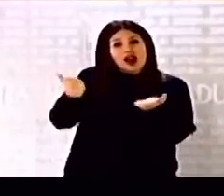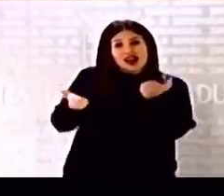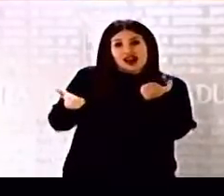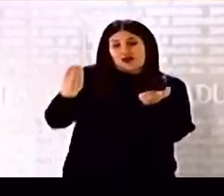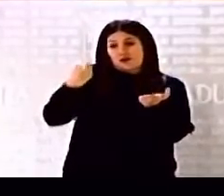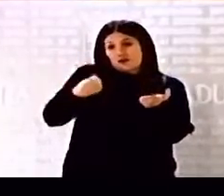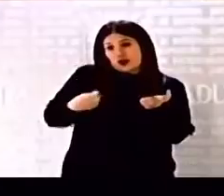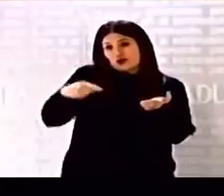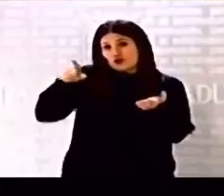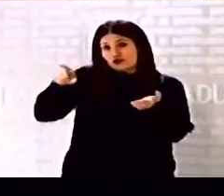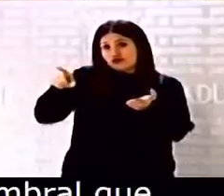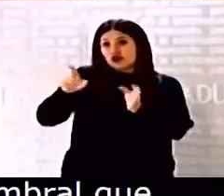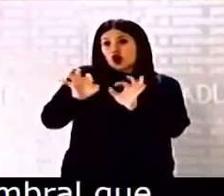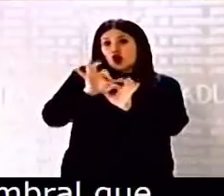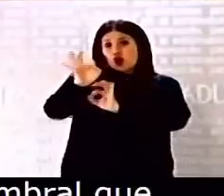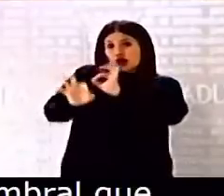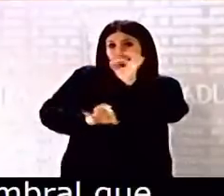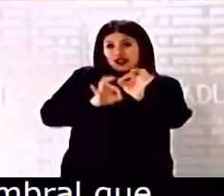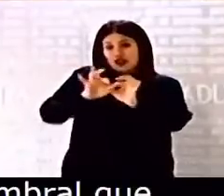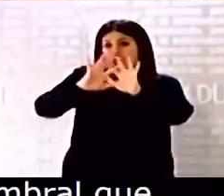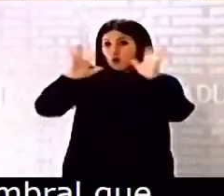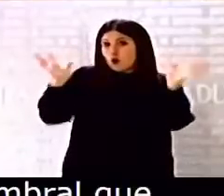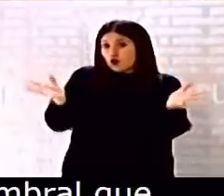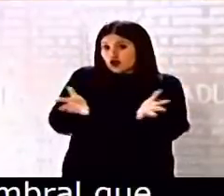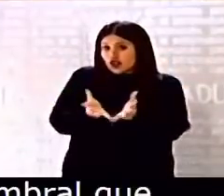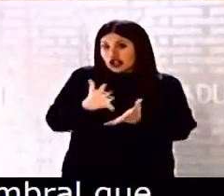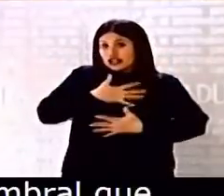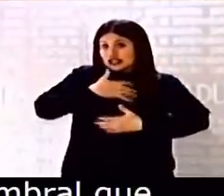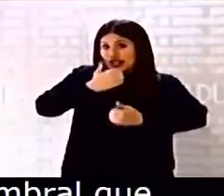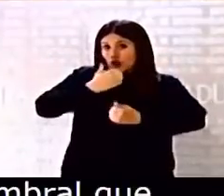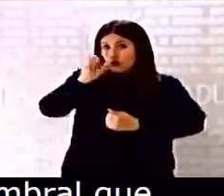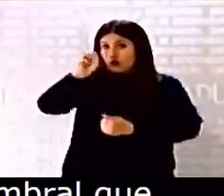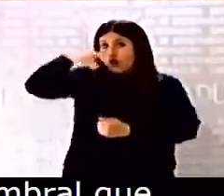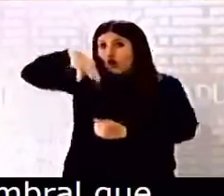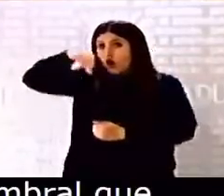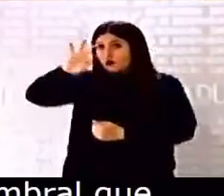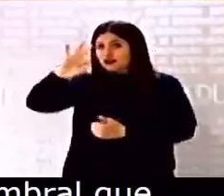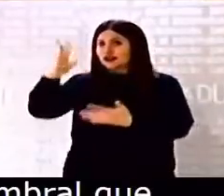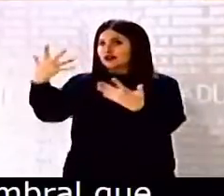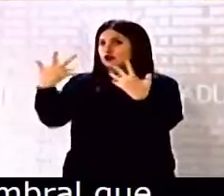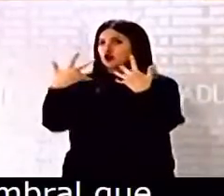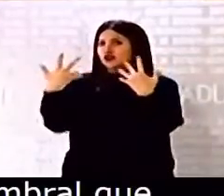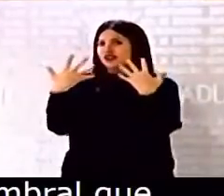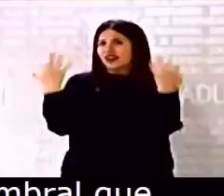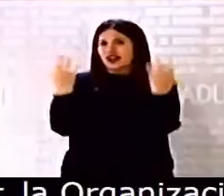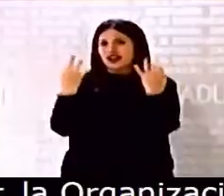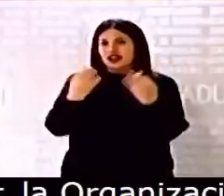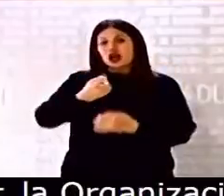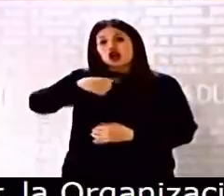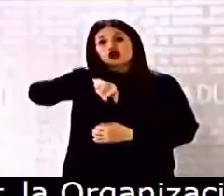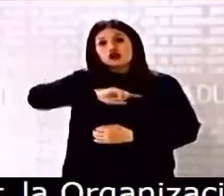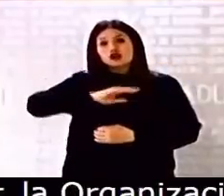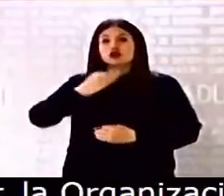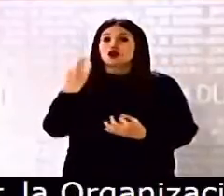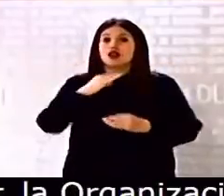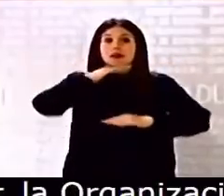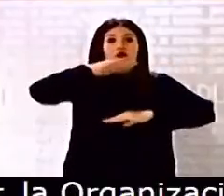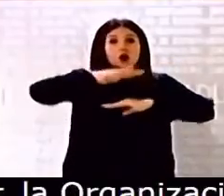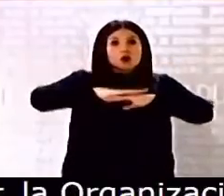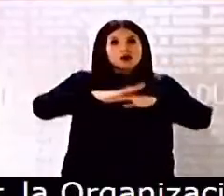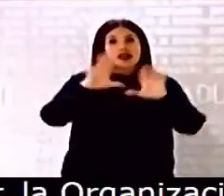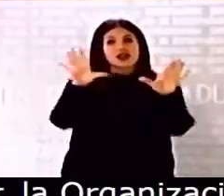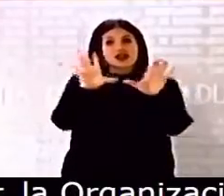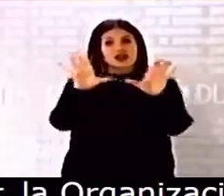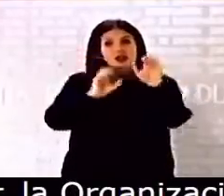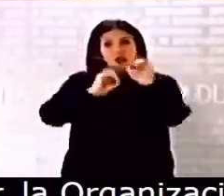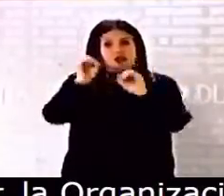que recomienda la Organización Mundial de la Salud. Es decir, la Organización Mundial de la Salud lo que recomienda es que estemos por debajo del 10% y, si